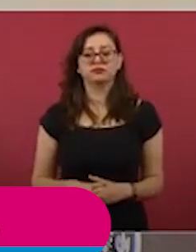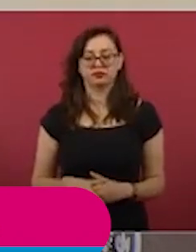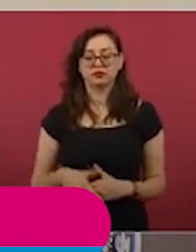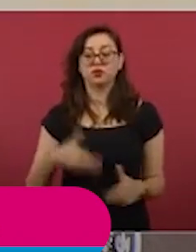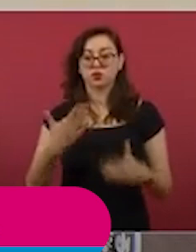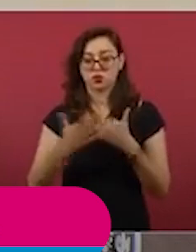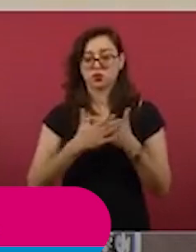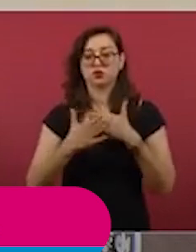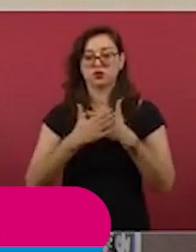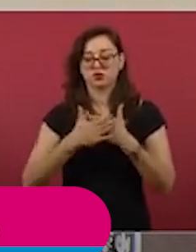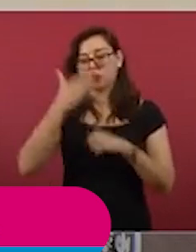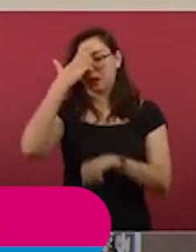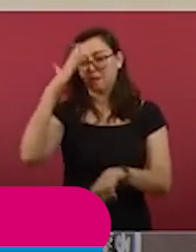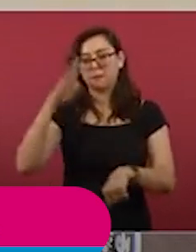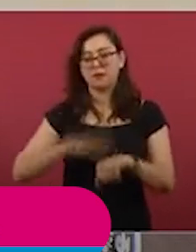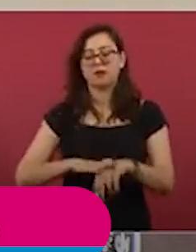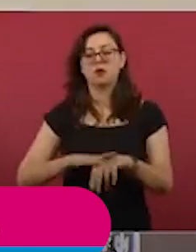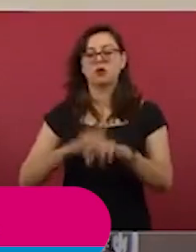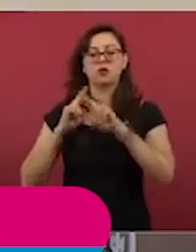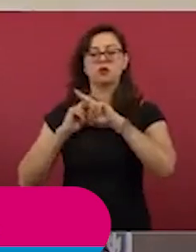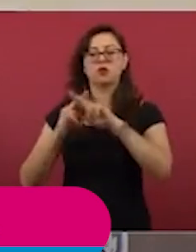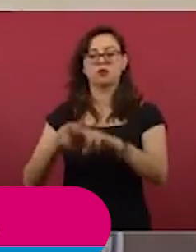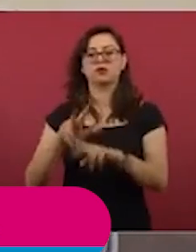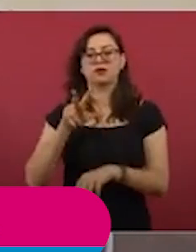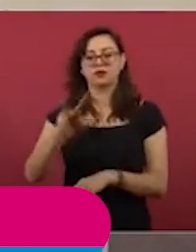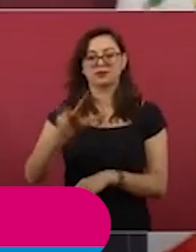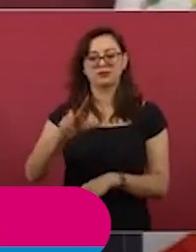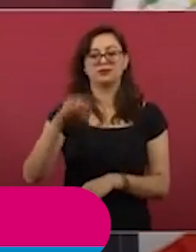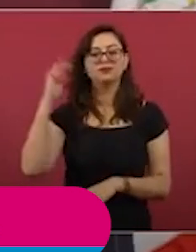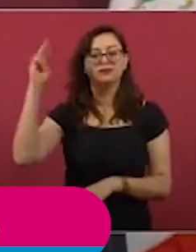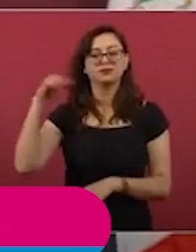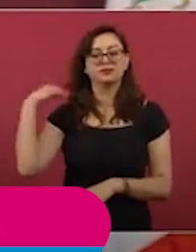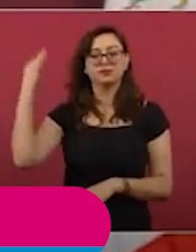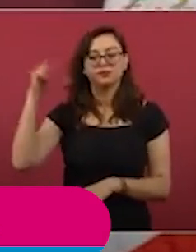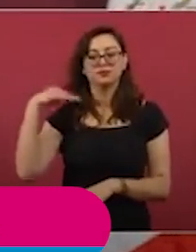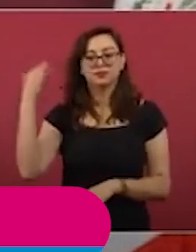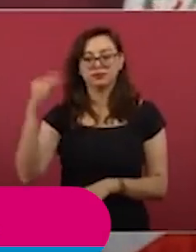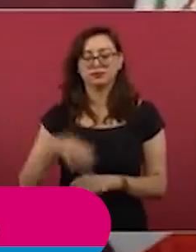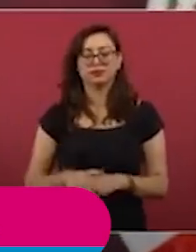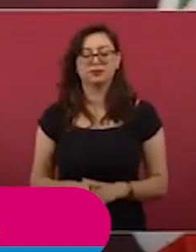a conmemorar esa fecha el día 18.